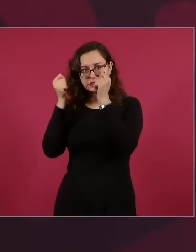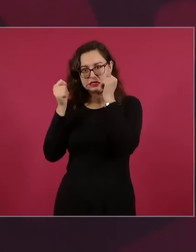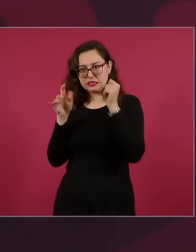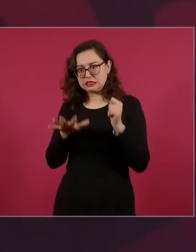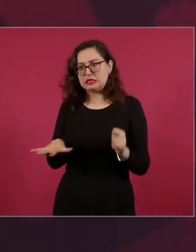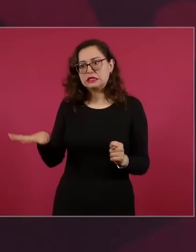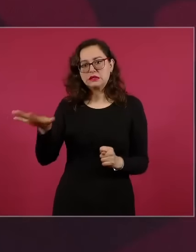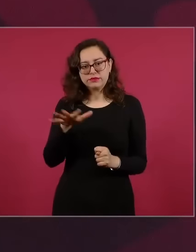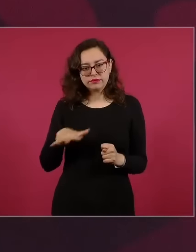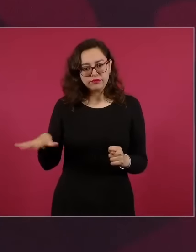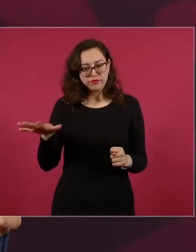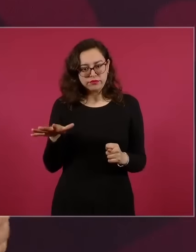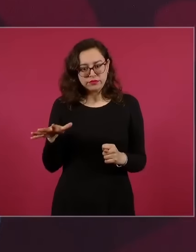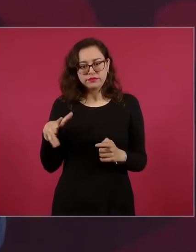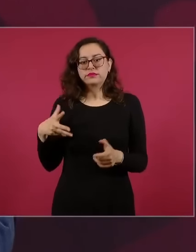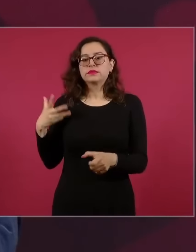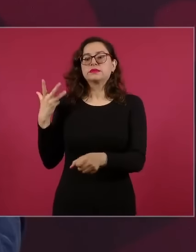para